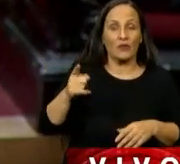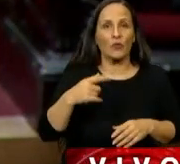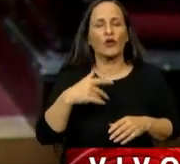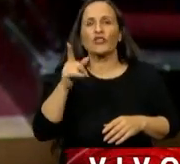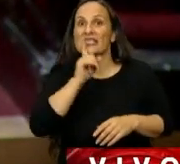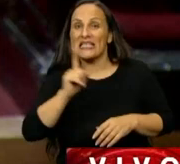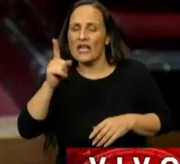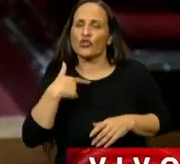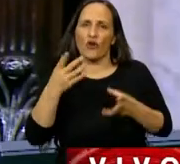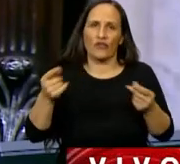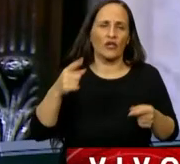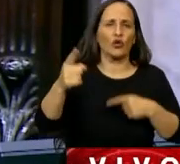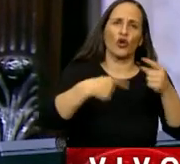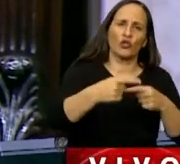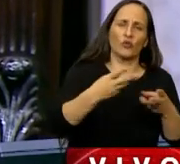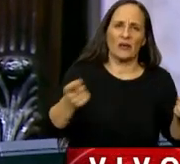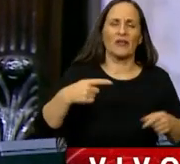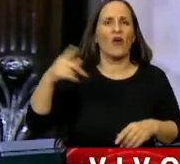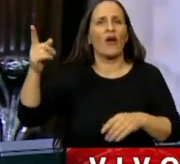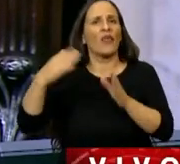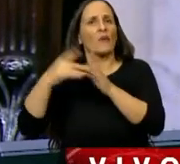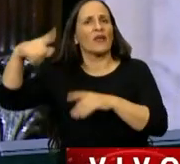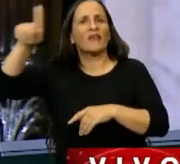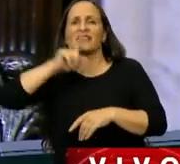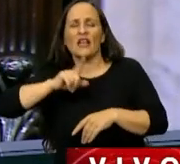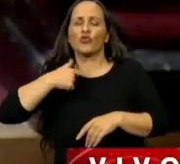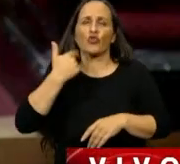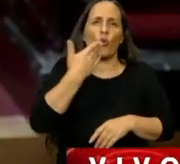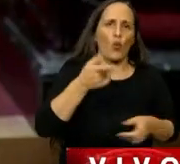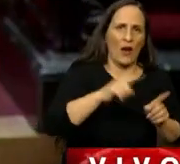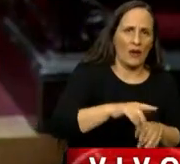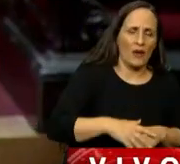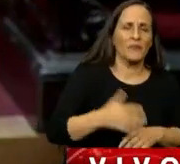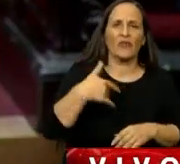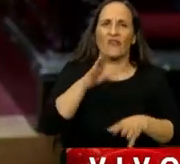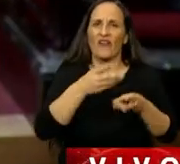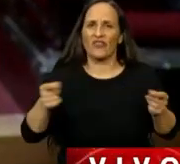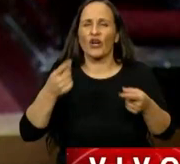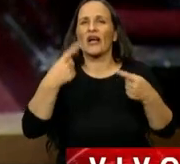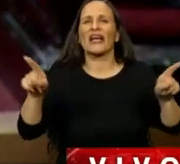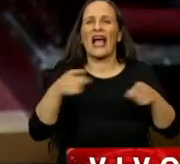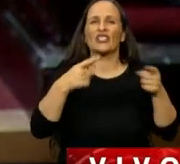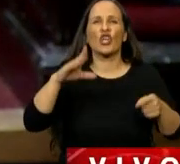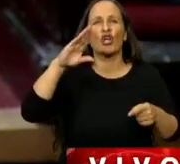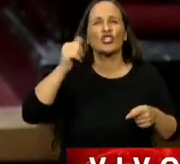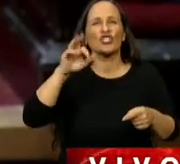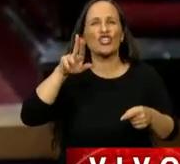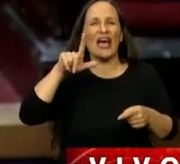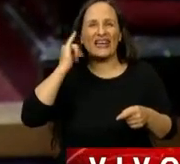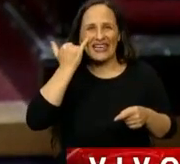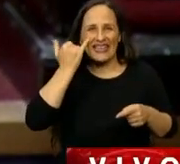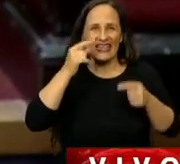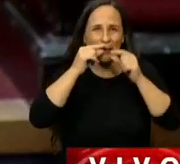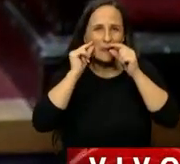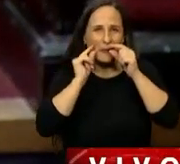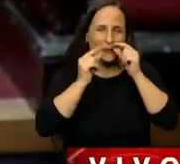haya silencio voy a cerrar. Bueno, continúe y termine. Cuando tenga silencio voy a hablar. Voy a cerrar con una canción de Charlie, ya que le gusta a León Gieco.